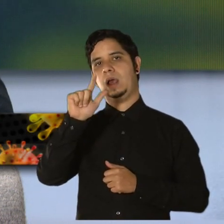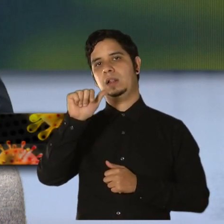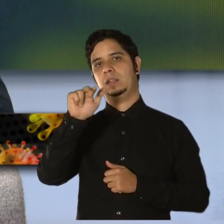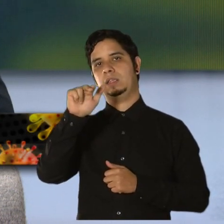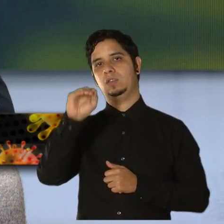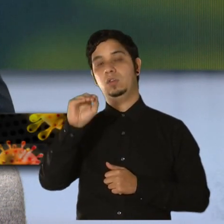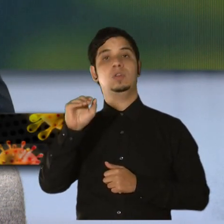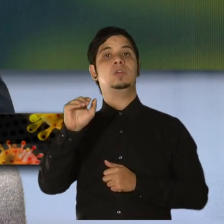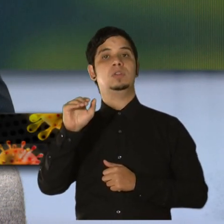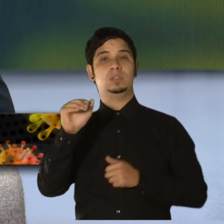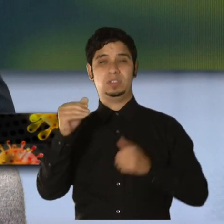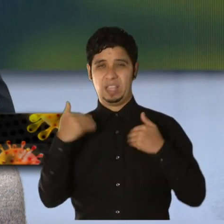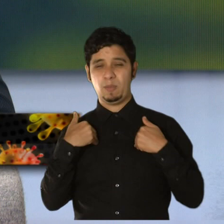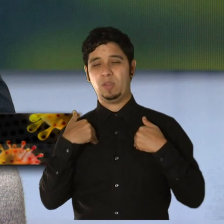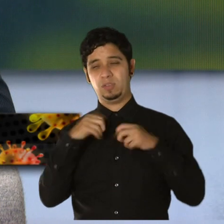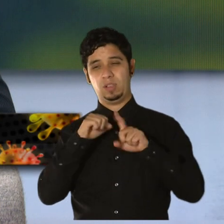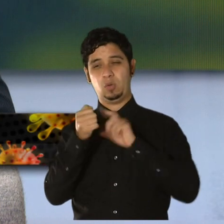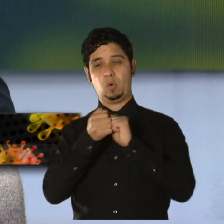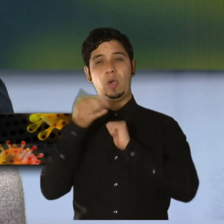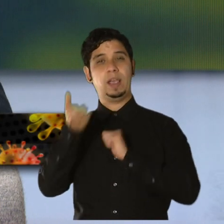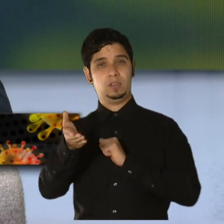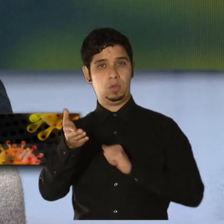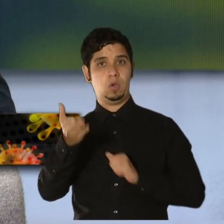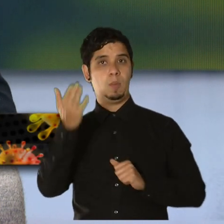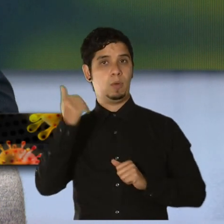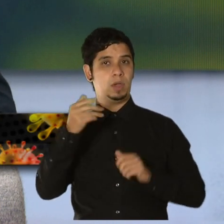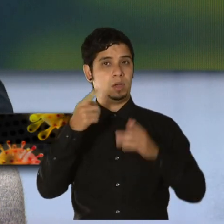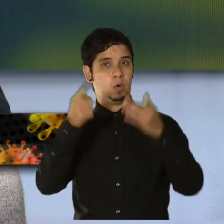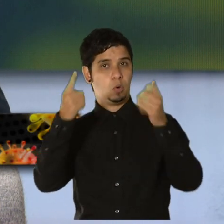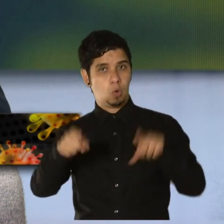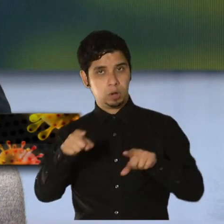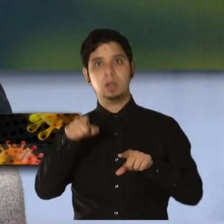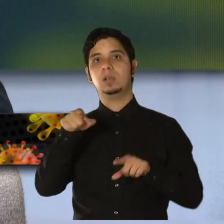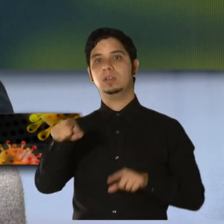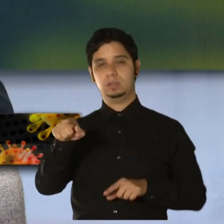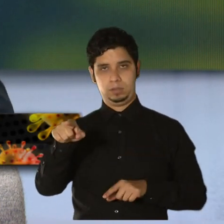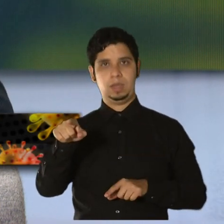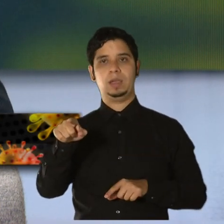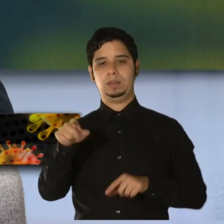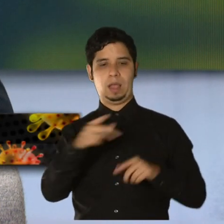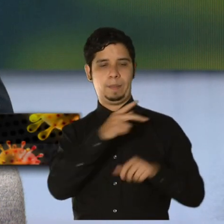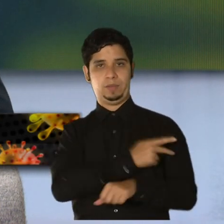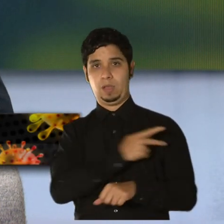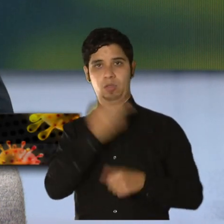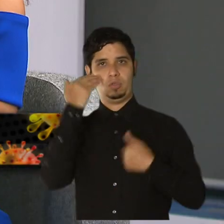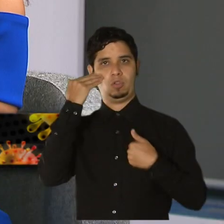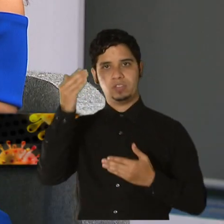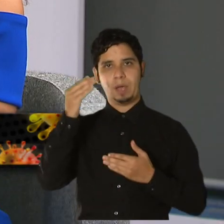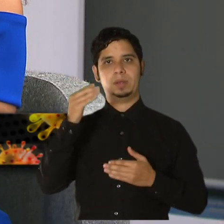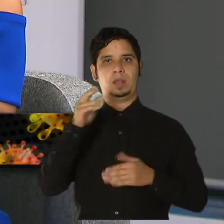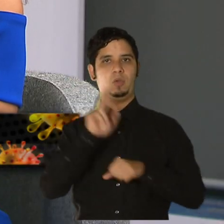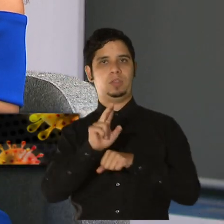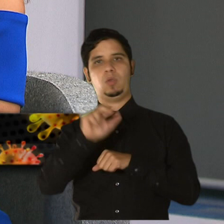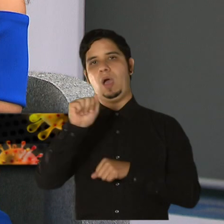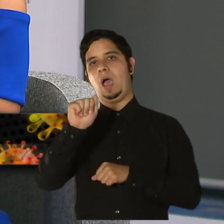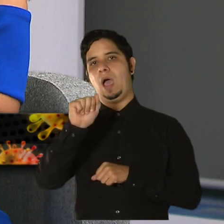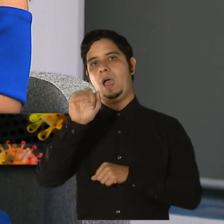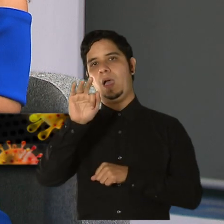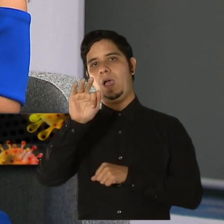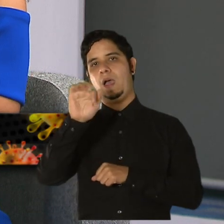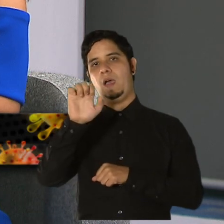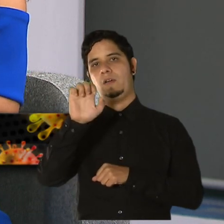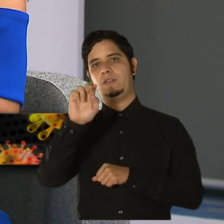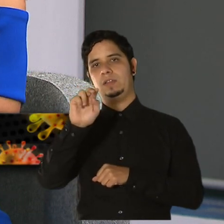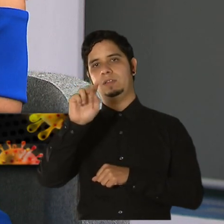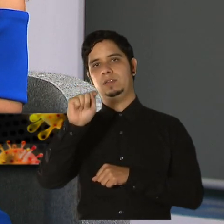bien severa con el fentanilo, ya que el participante no sabe que está consumiendo fentanilo. O sea, que se lo venden como otra sustancia. Sí, o sea, o lo